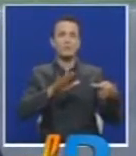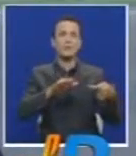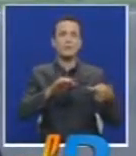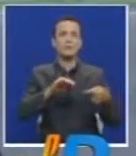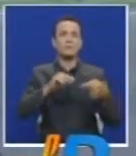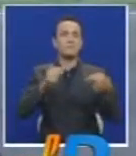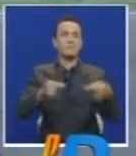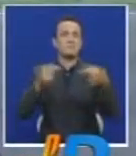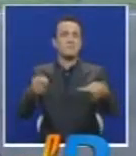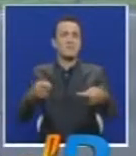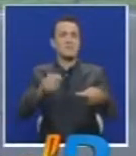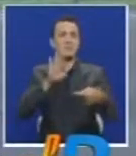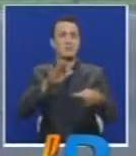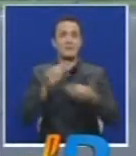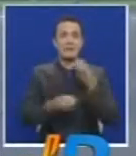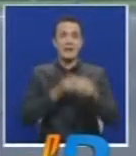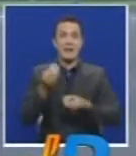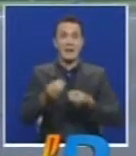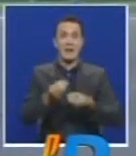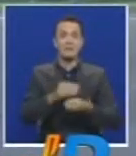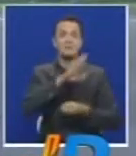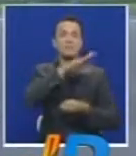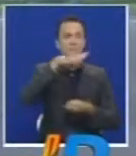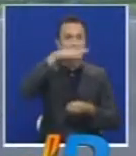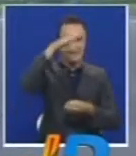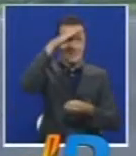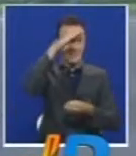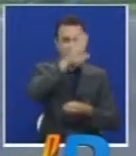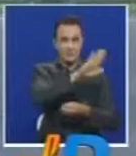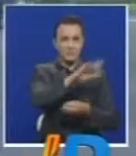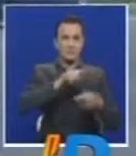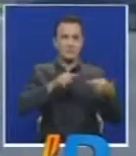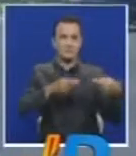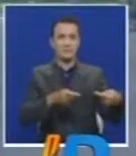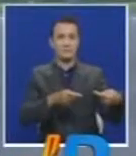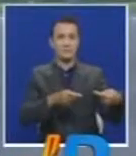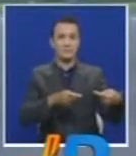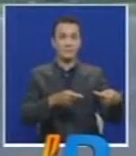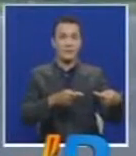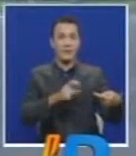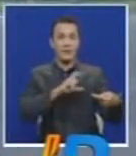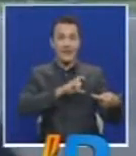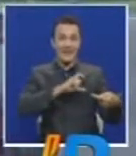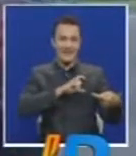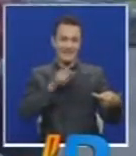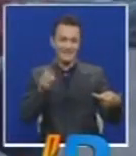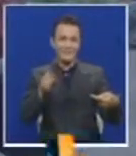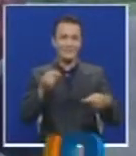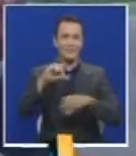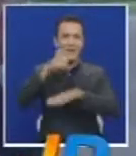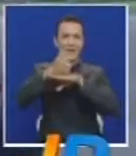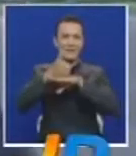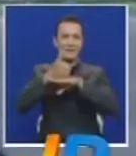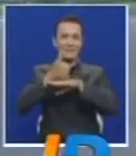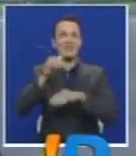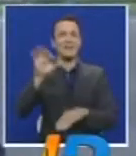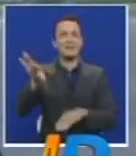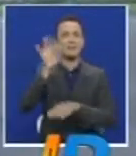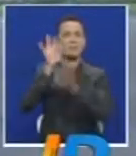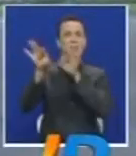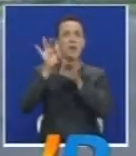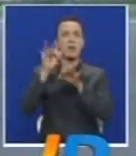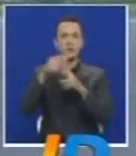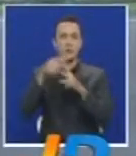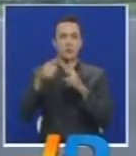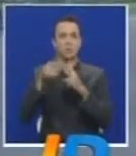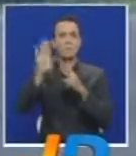torneo finalización en condición de visitante, va a rivalizar ante Deportivo Independiente Medellín. El equipo de Leonel Álvarez tendrá el debut de dos jugadores barranquilleros,